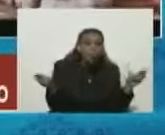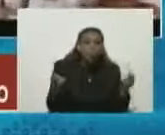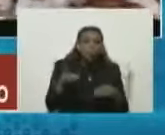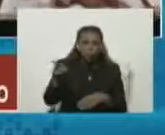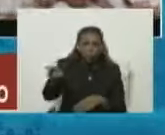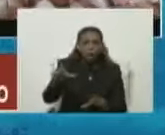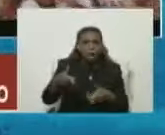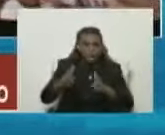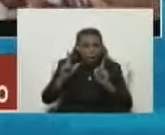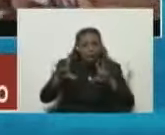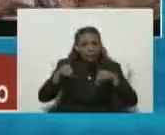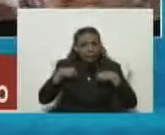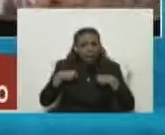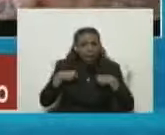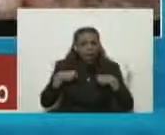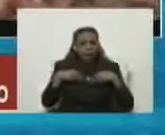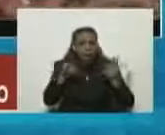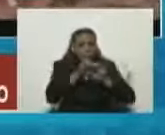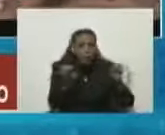¿Ustedes lo van a aceptar?